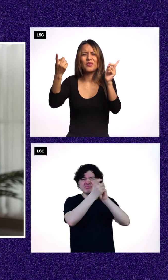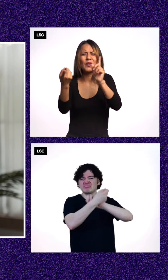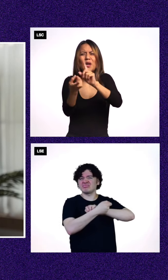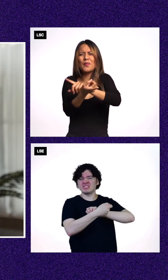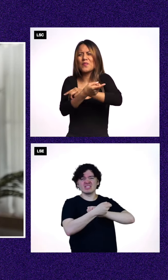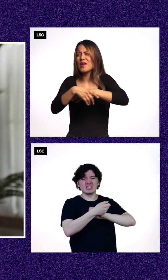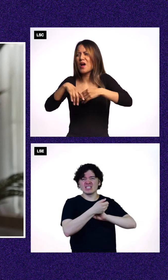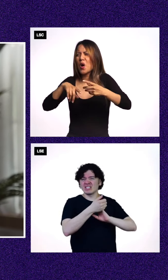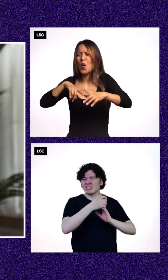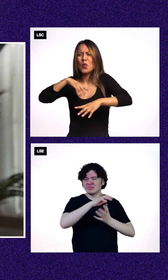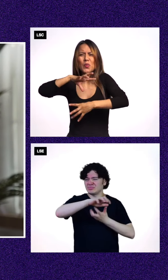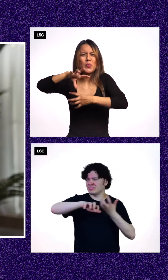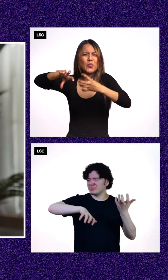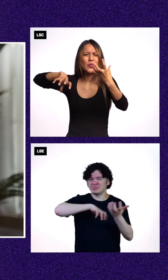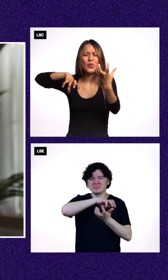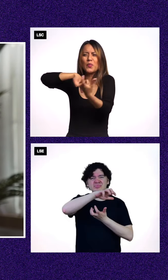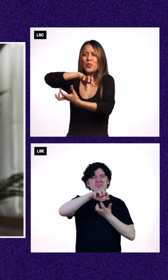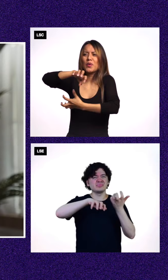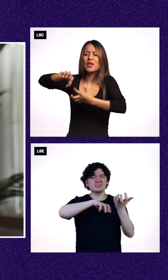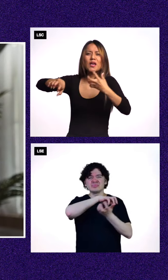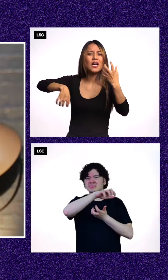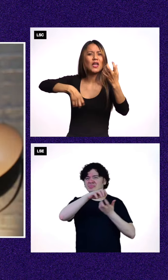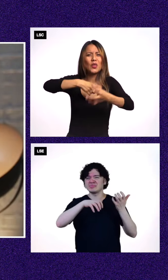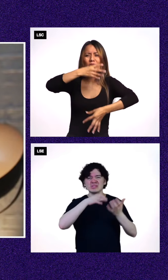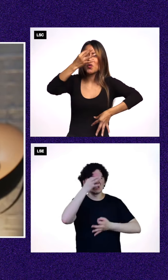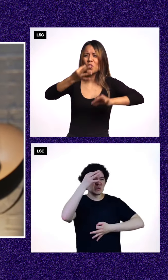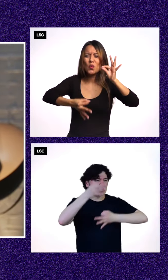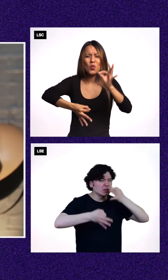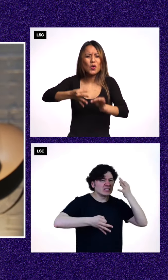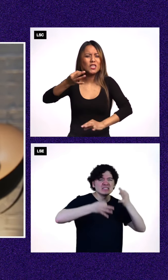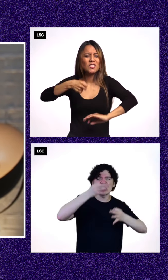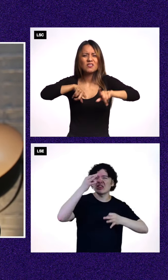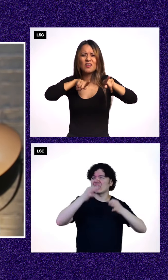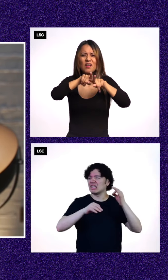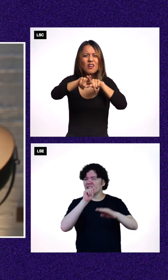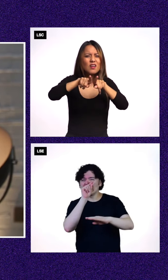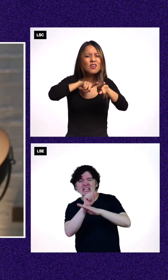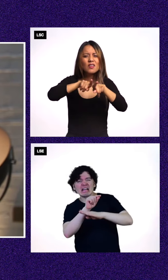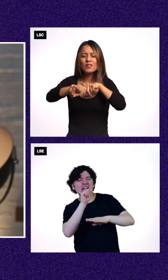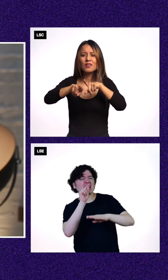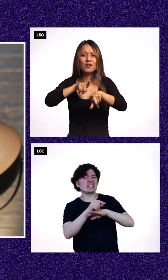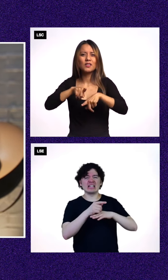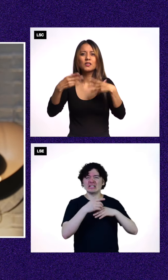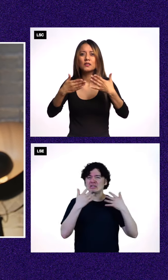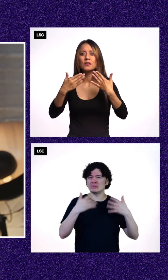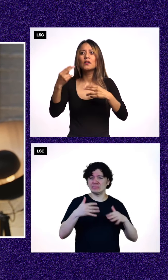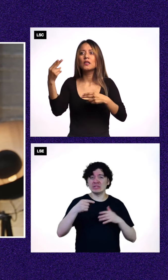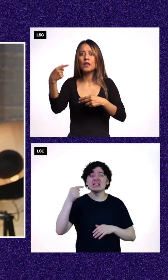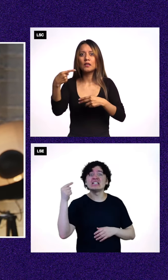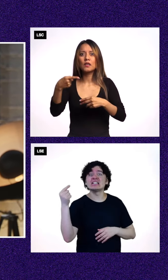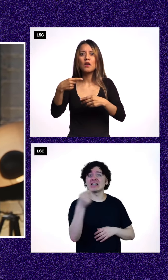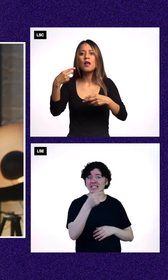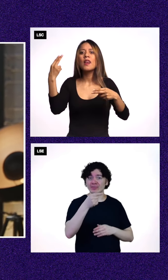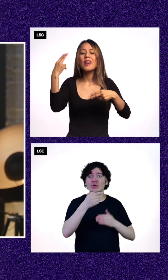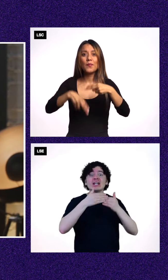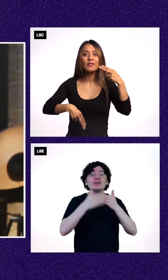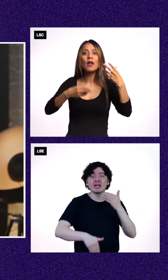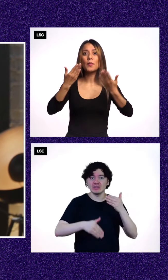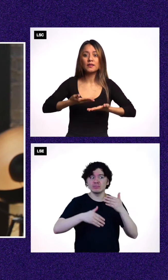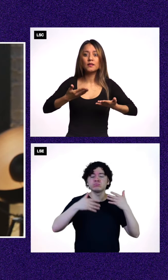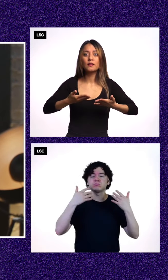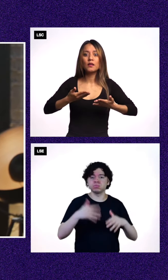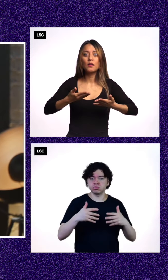un poquito, lo convierte en algo complicadísimo, en duros juicios y afirmaciones radicales. La negatividad literalmente limita el presente y sabotea